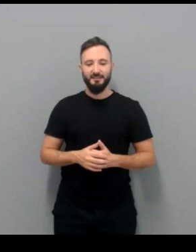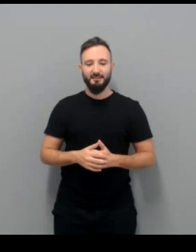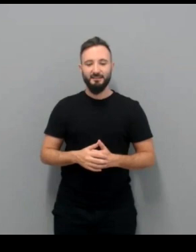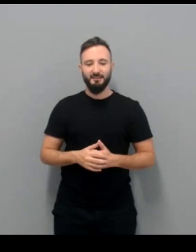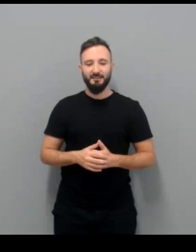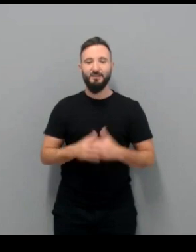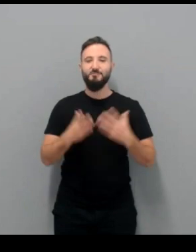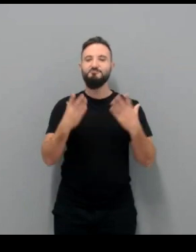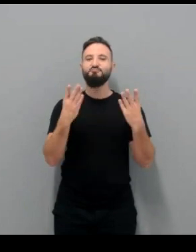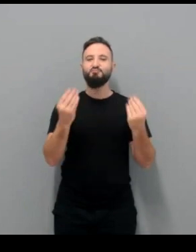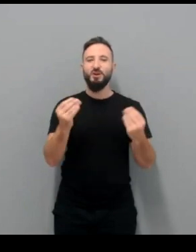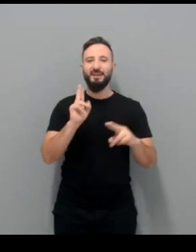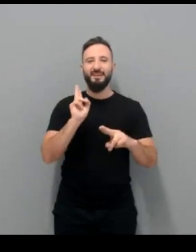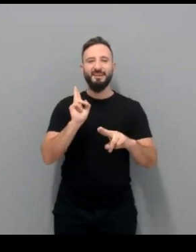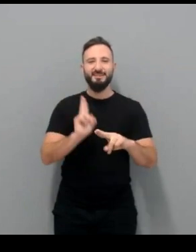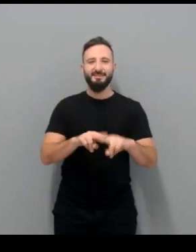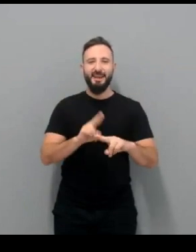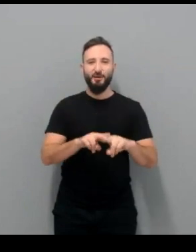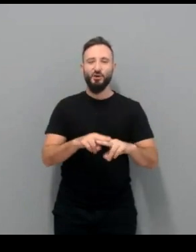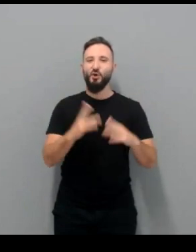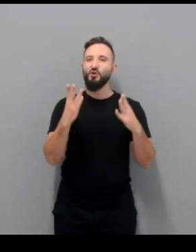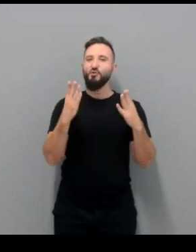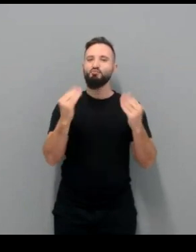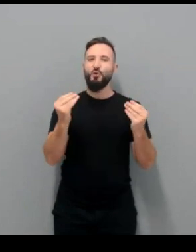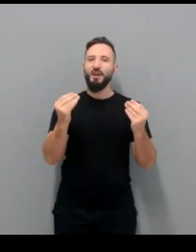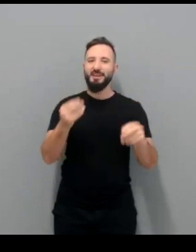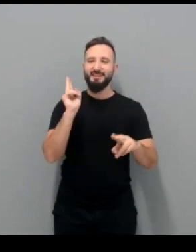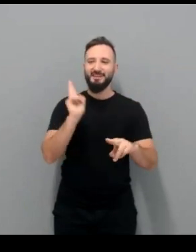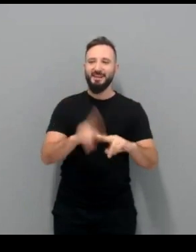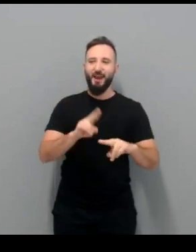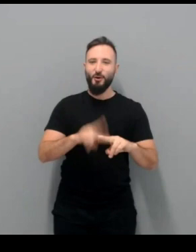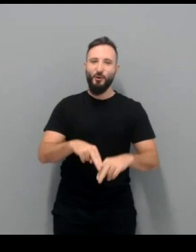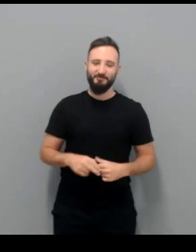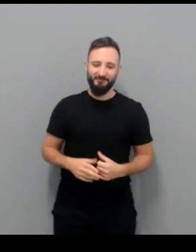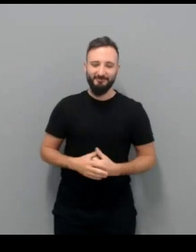negro. Muy negro. Muy negro.